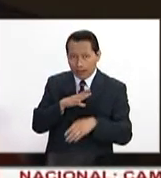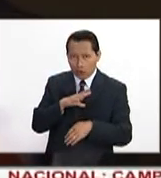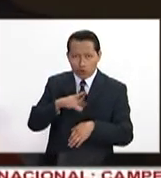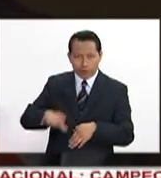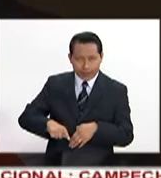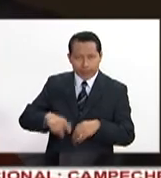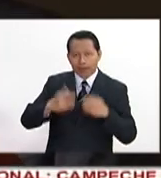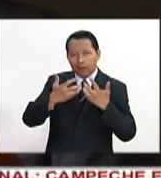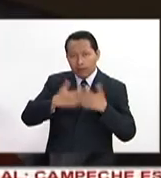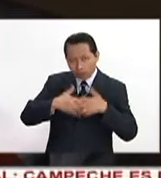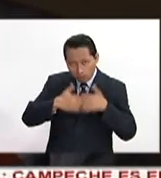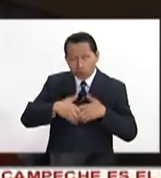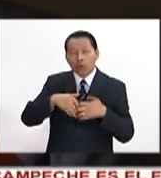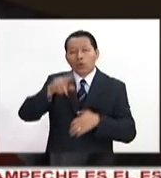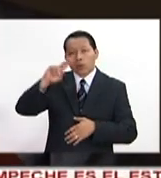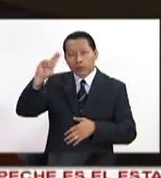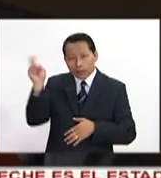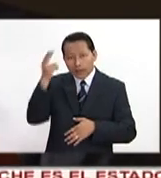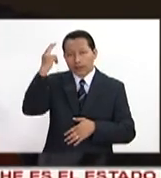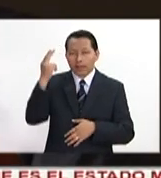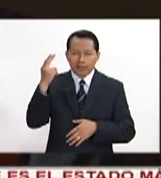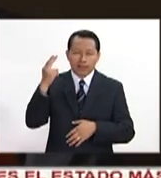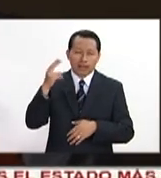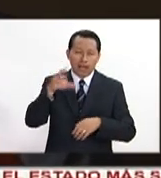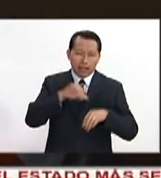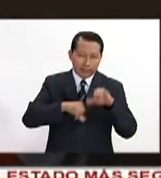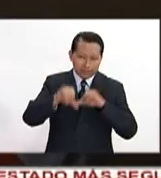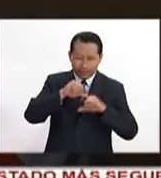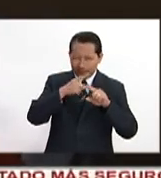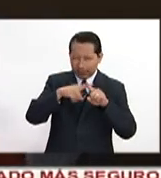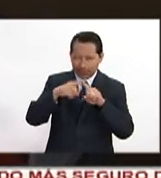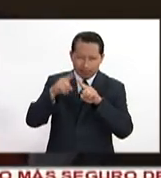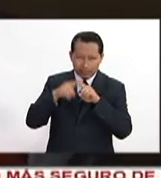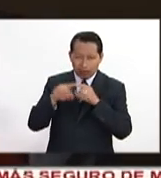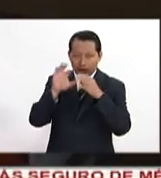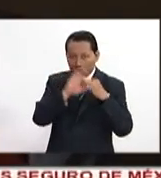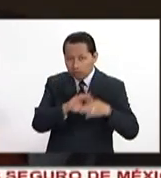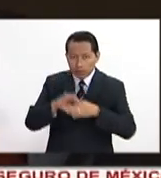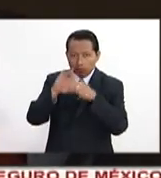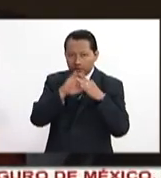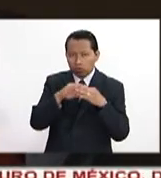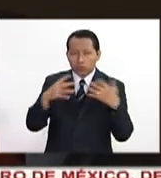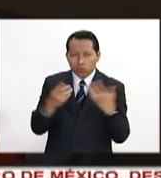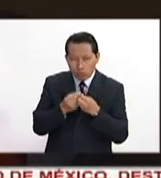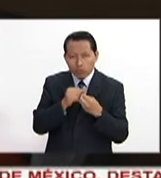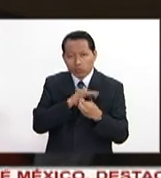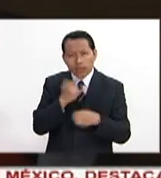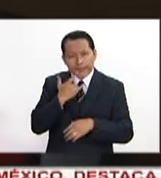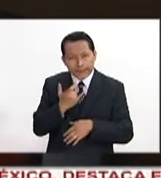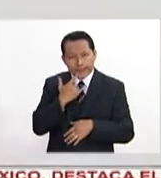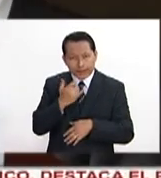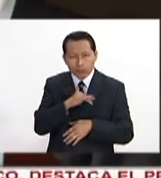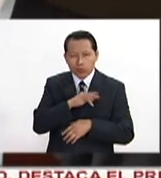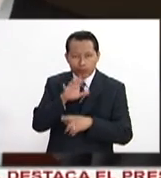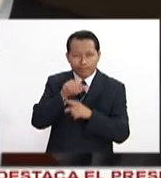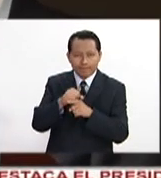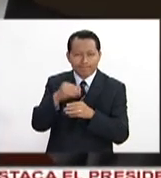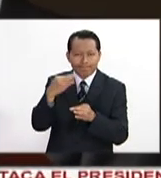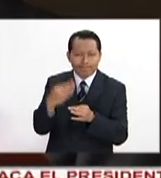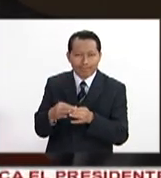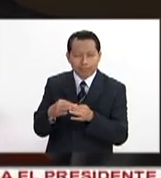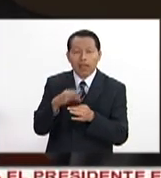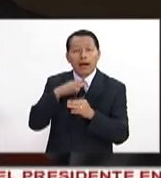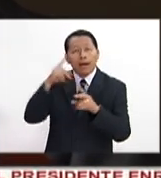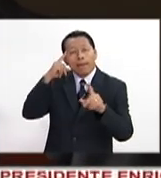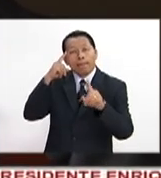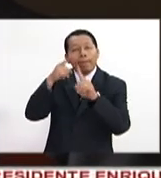académico y científico se articulan coordinadamente para alcanzar resultados tangibles en sus